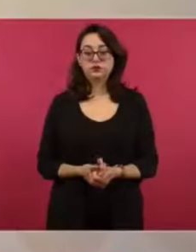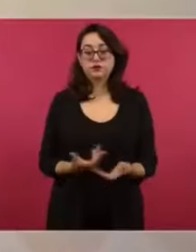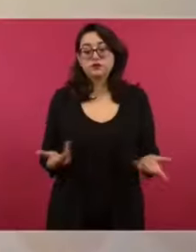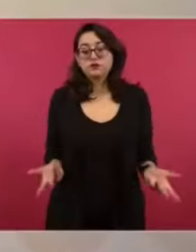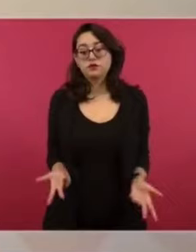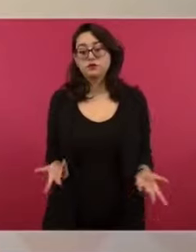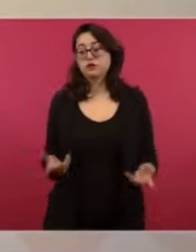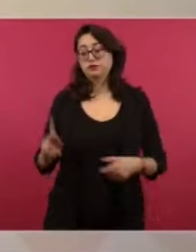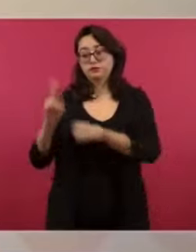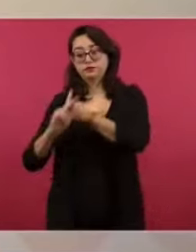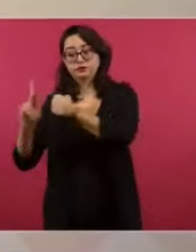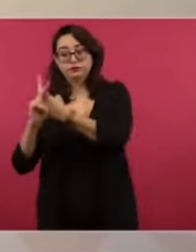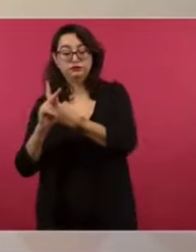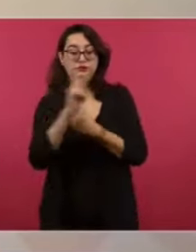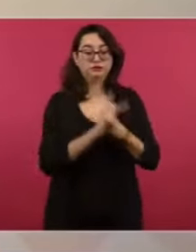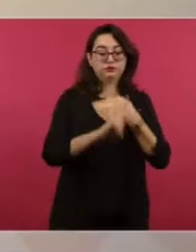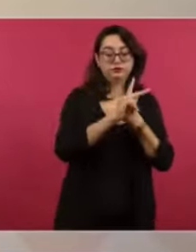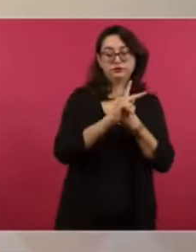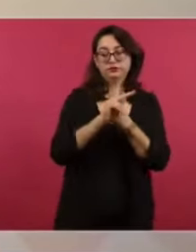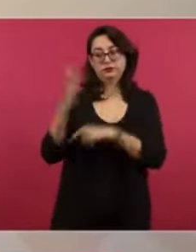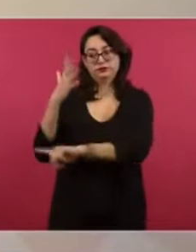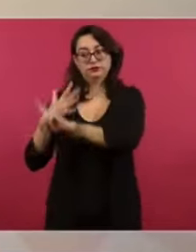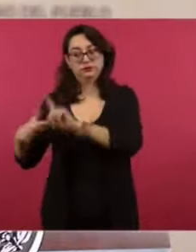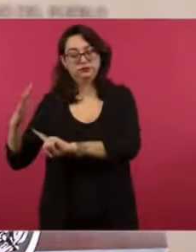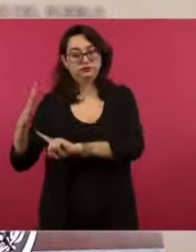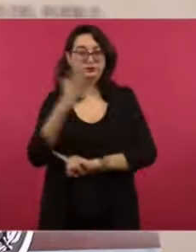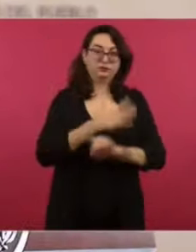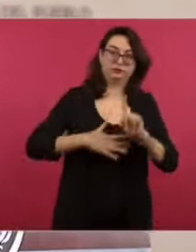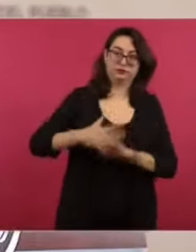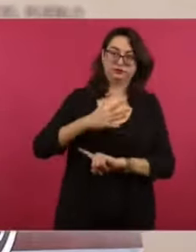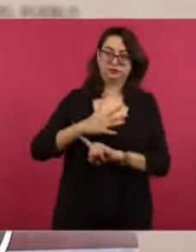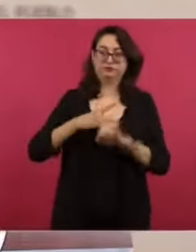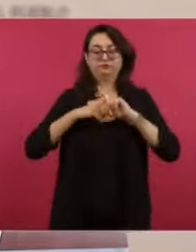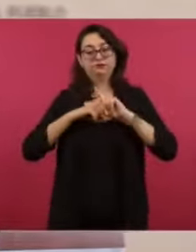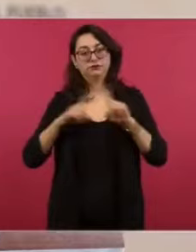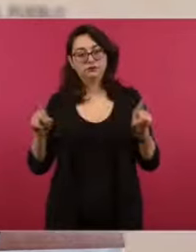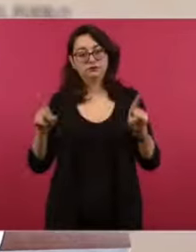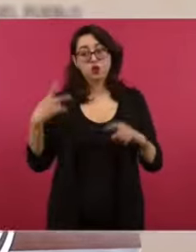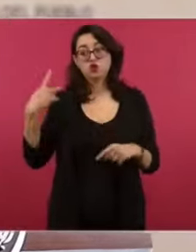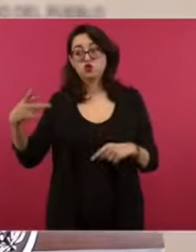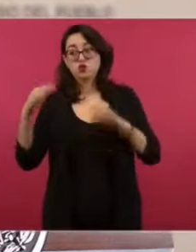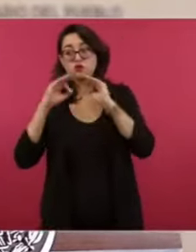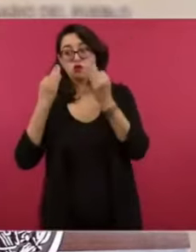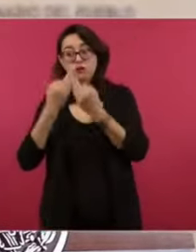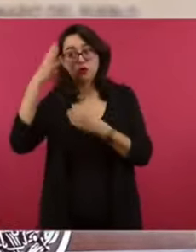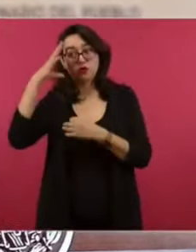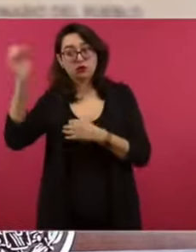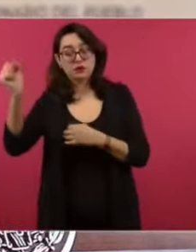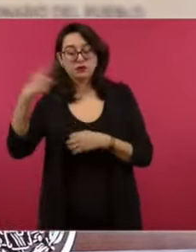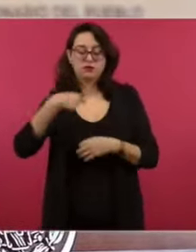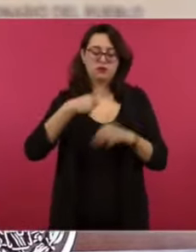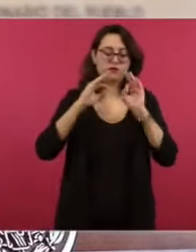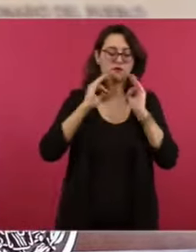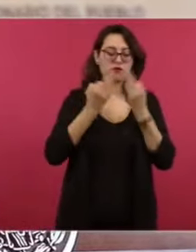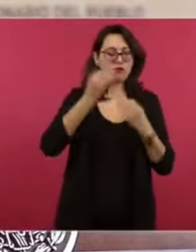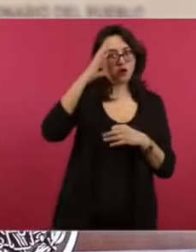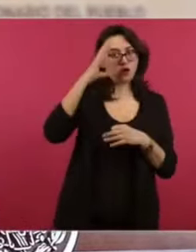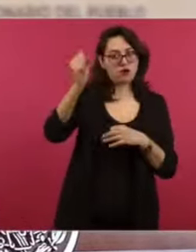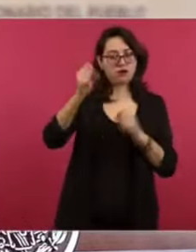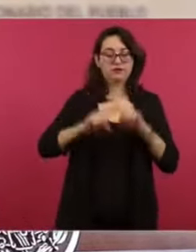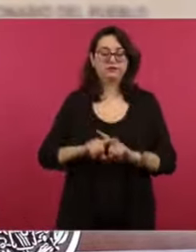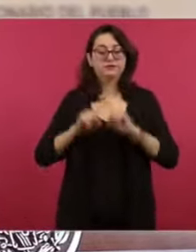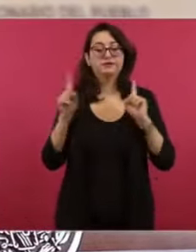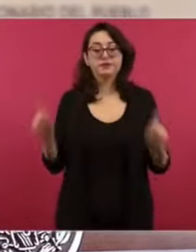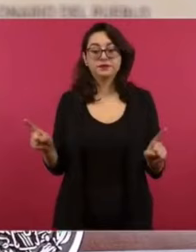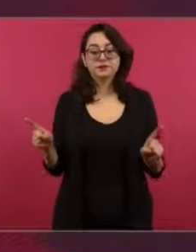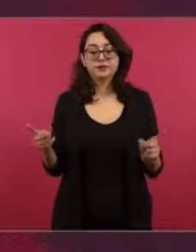realidades distintas y también concepciones diferentes. Yo pienso que hay que atender las causas. No